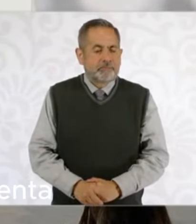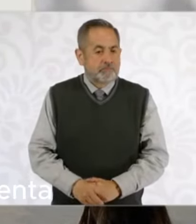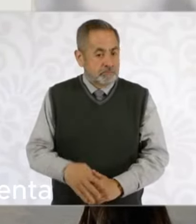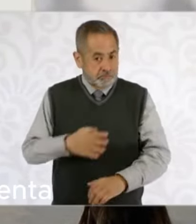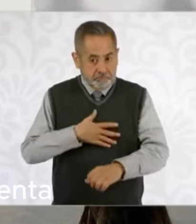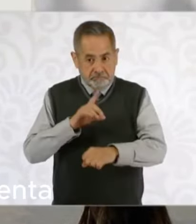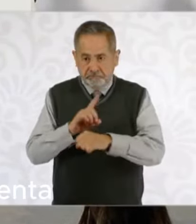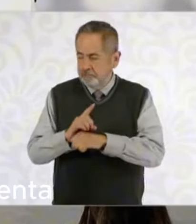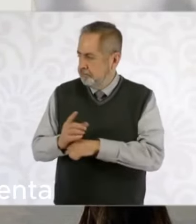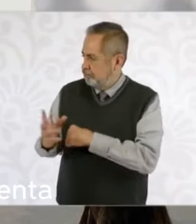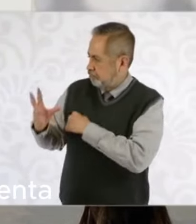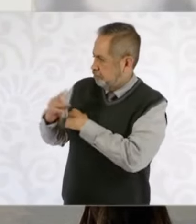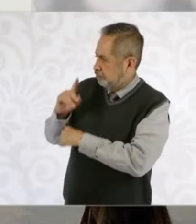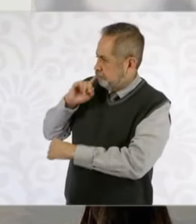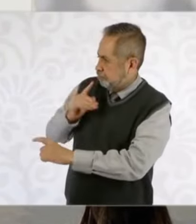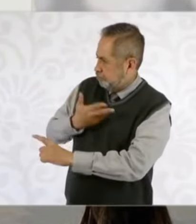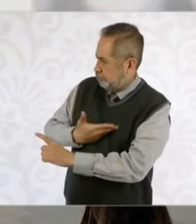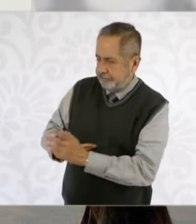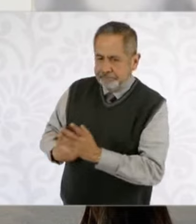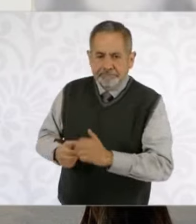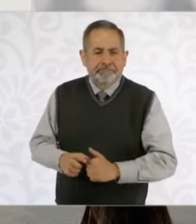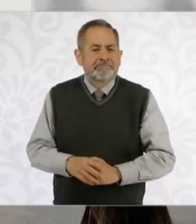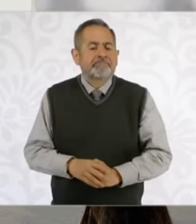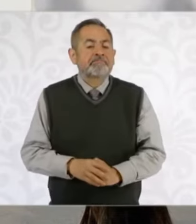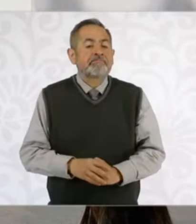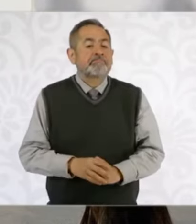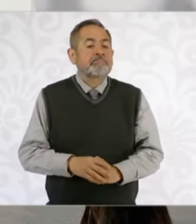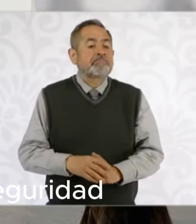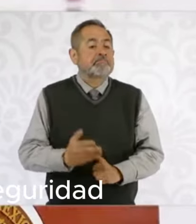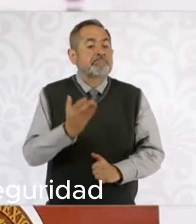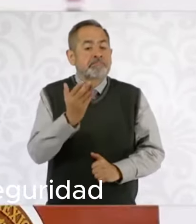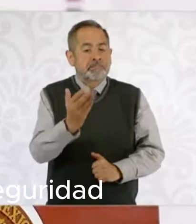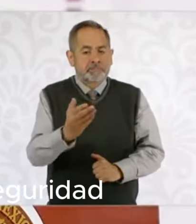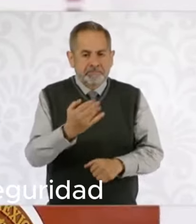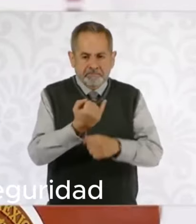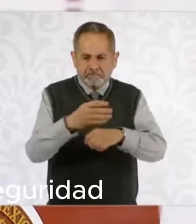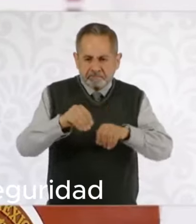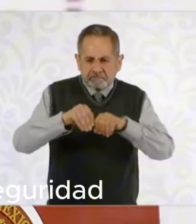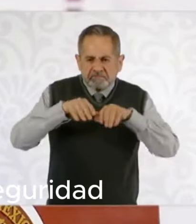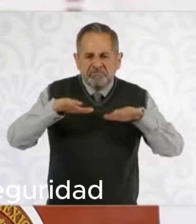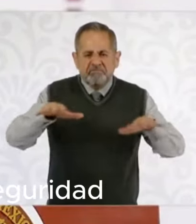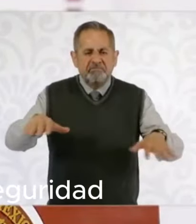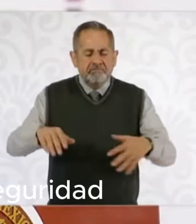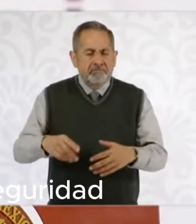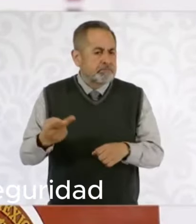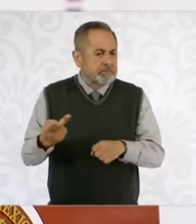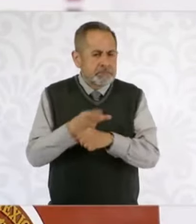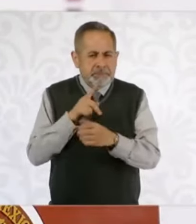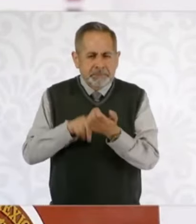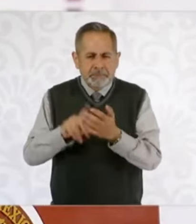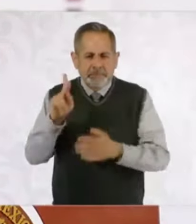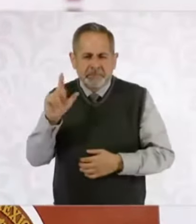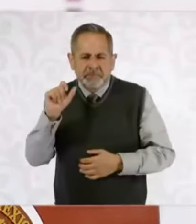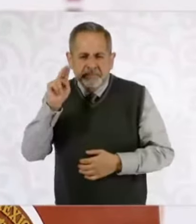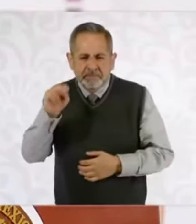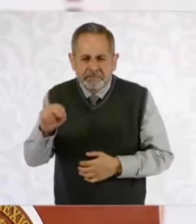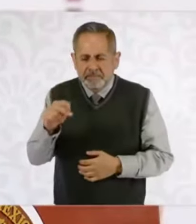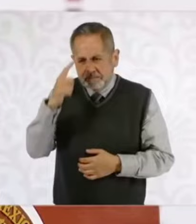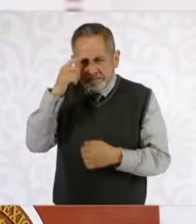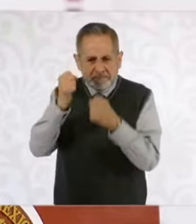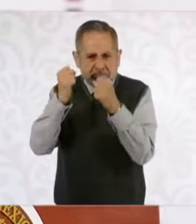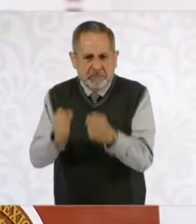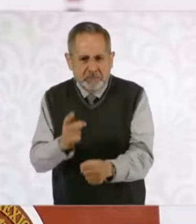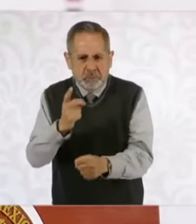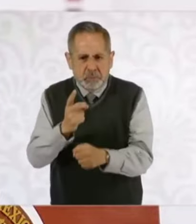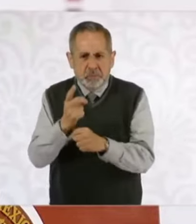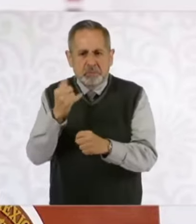Muy buenos días, con su permiso, Presidenta. A continuación, presentaremos un informe del avance de la Estrategia de Seguridad y Construcción de Paz